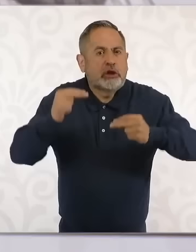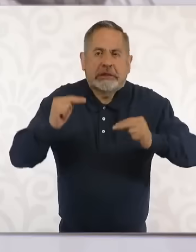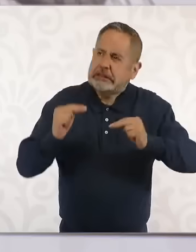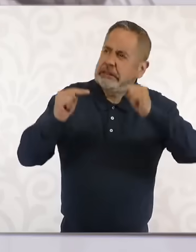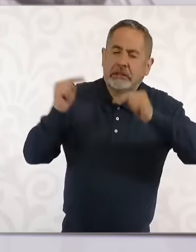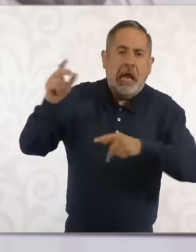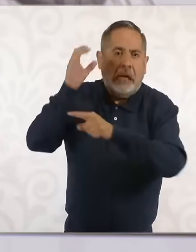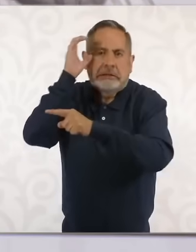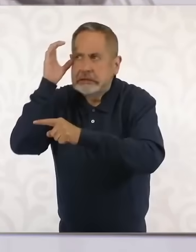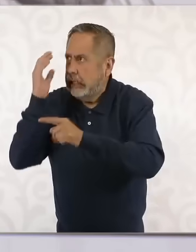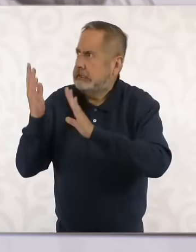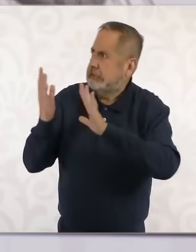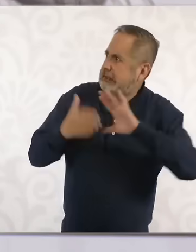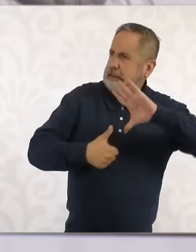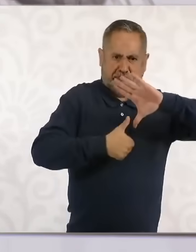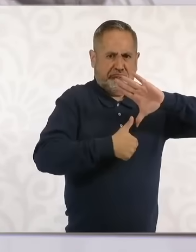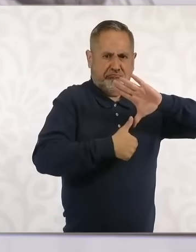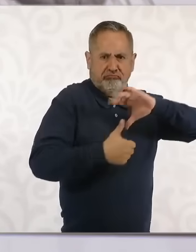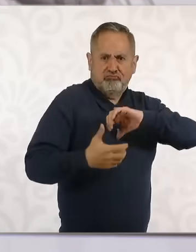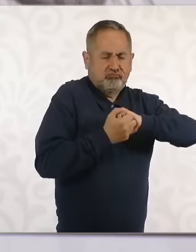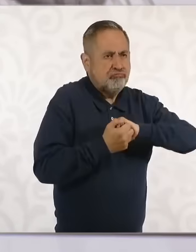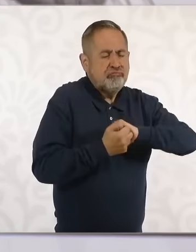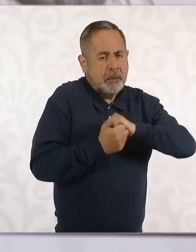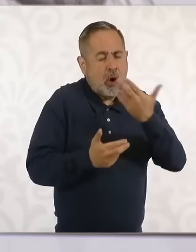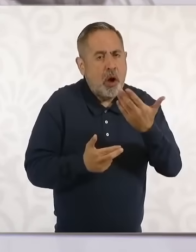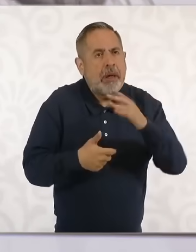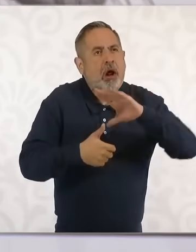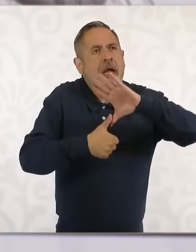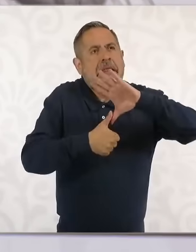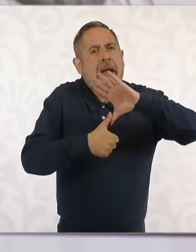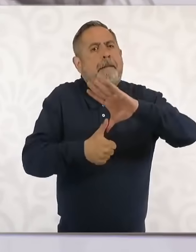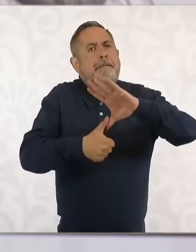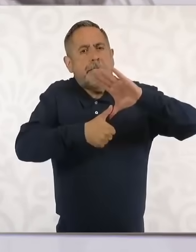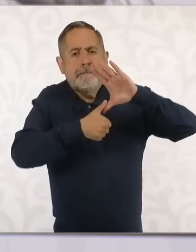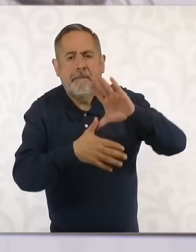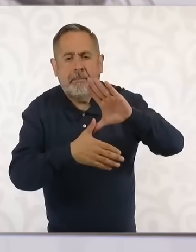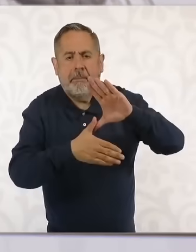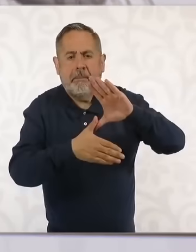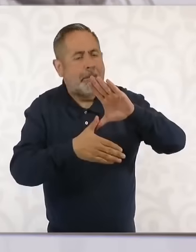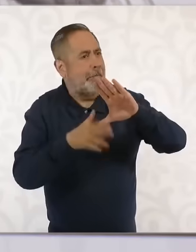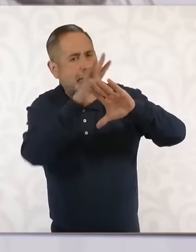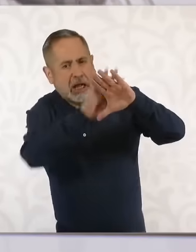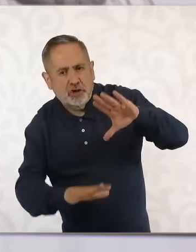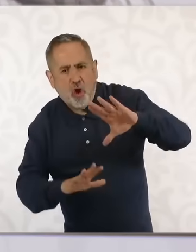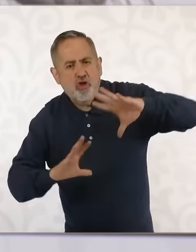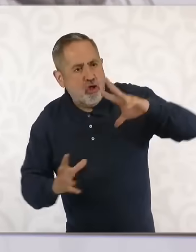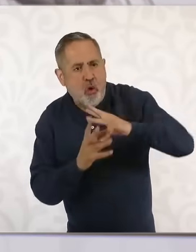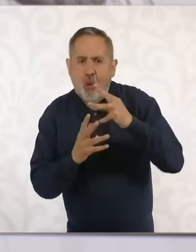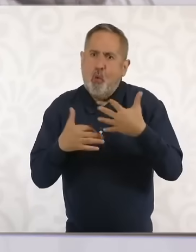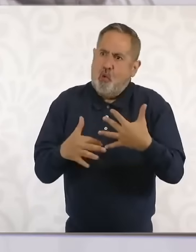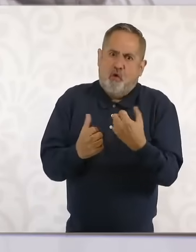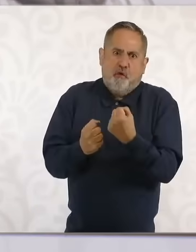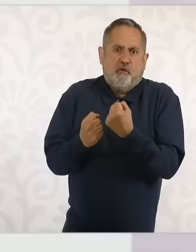sino que debe ampliarse a una cooperación mayor con todo el continente. Eso daría una